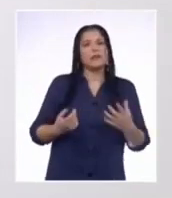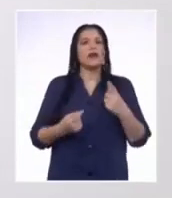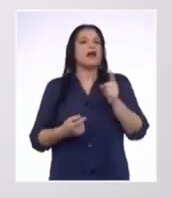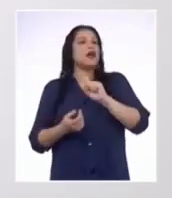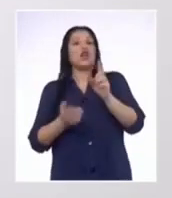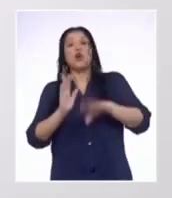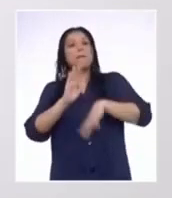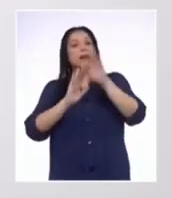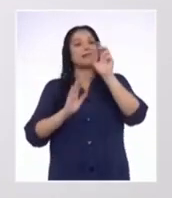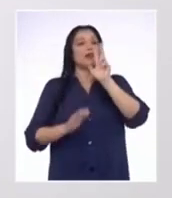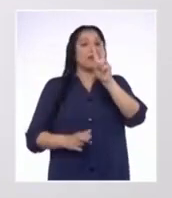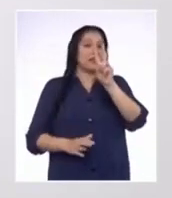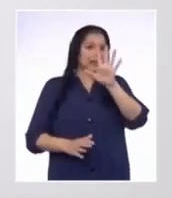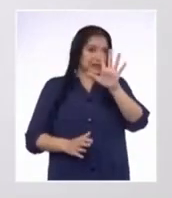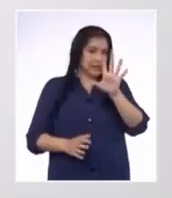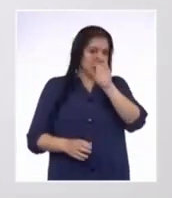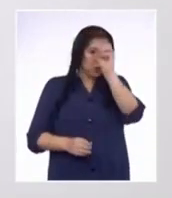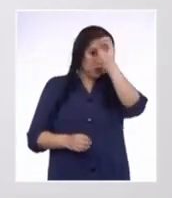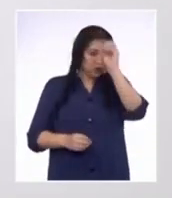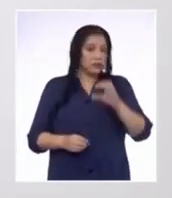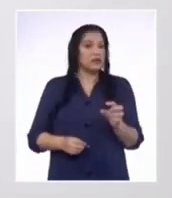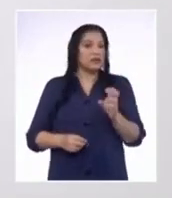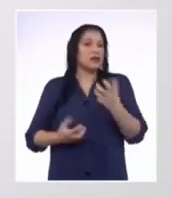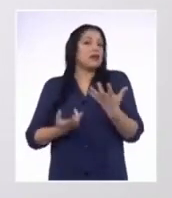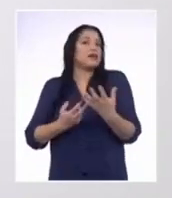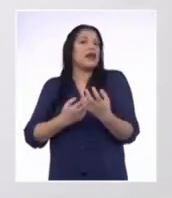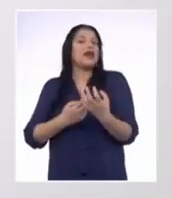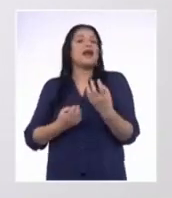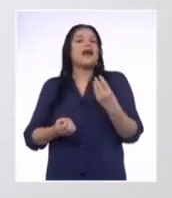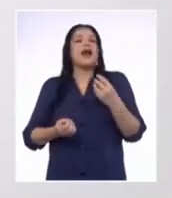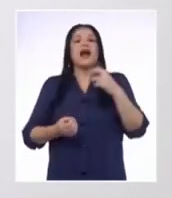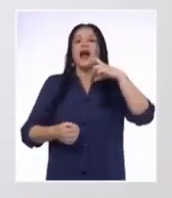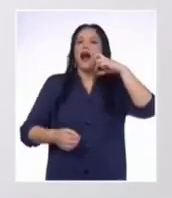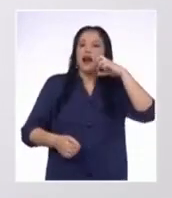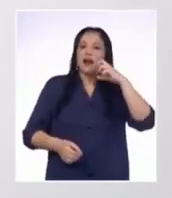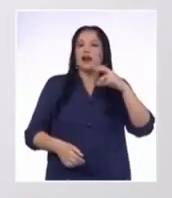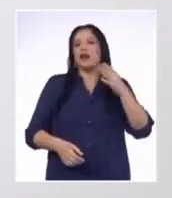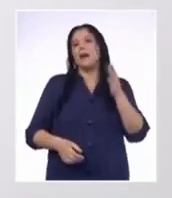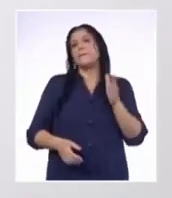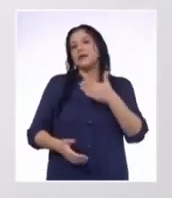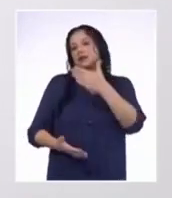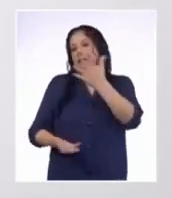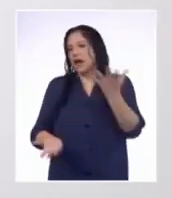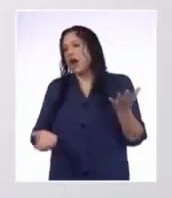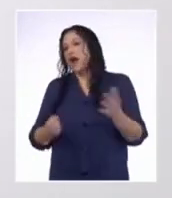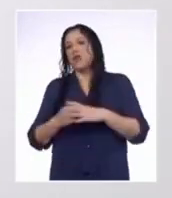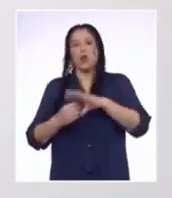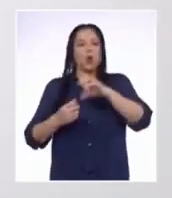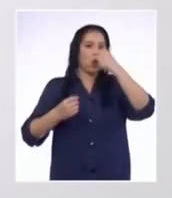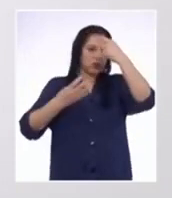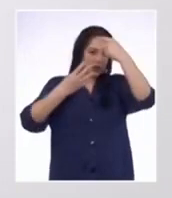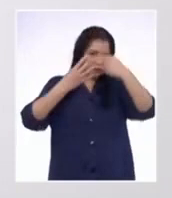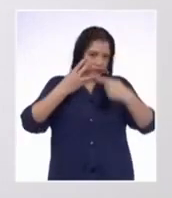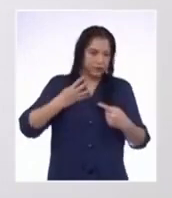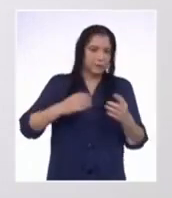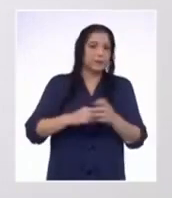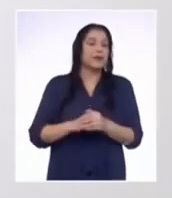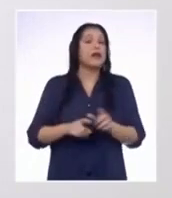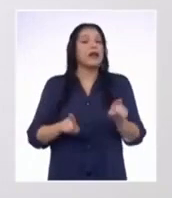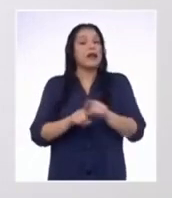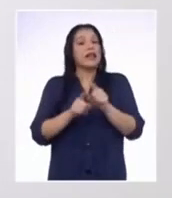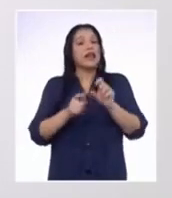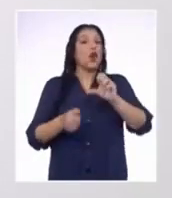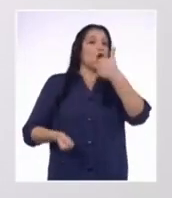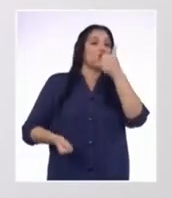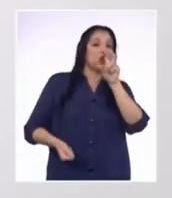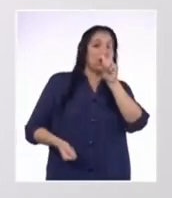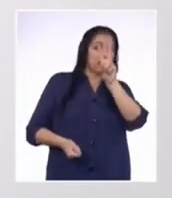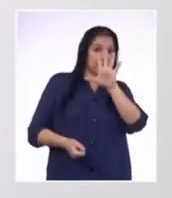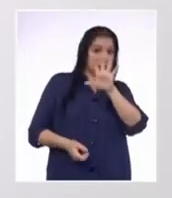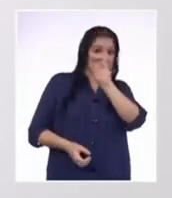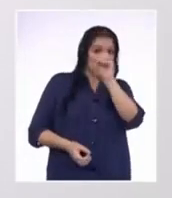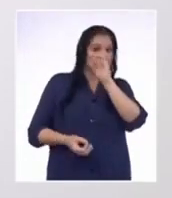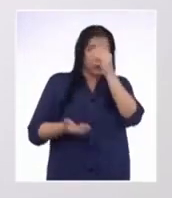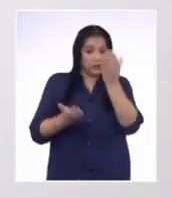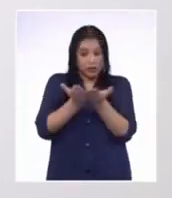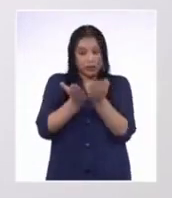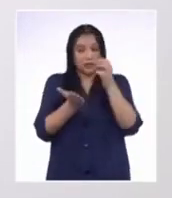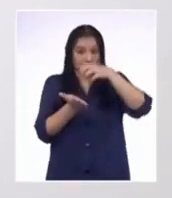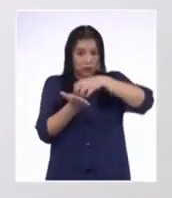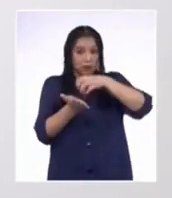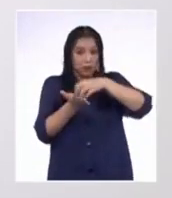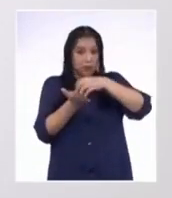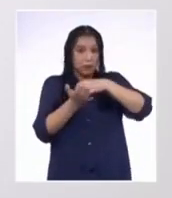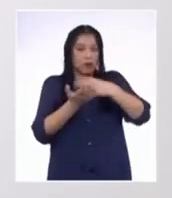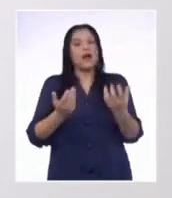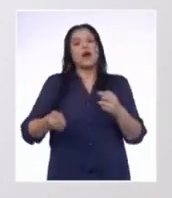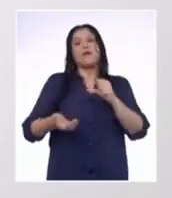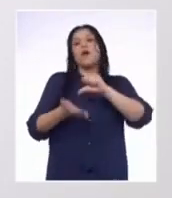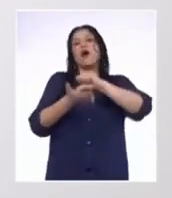más del 25% de proteínas como carne, pescado, legumbres, entre otros, y el otro 25% de